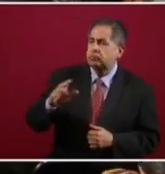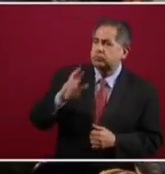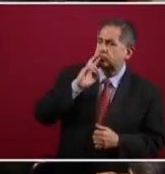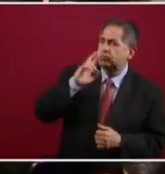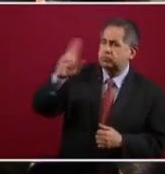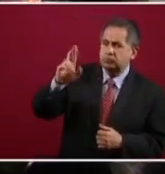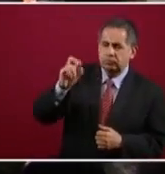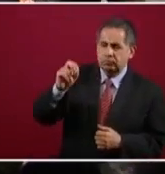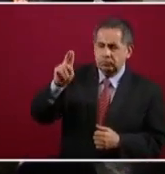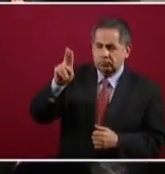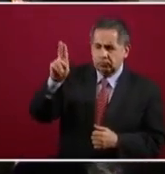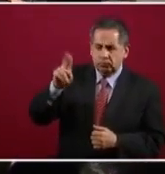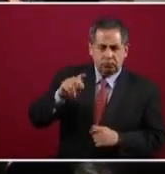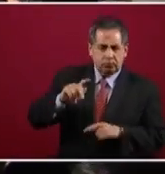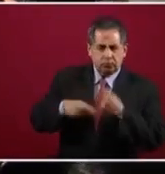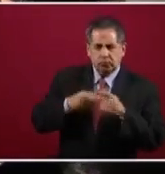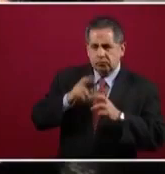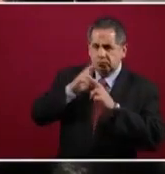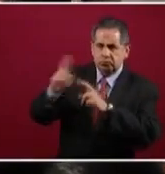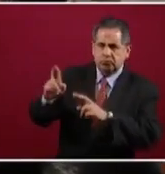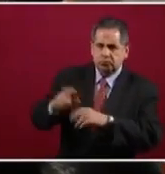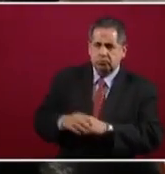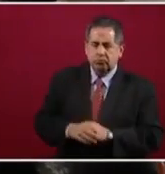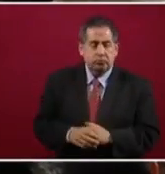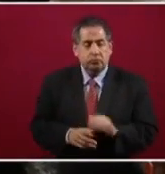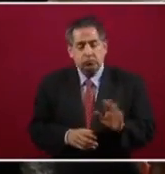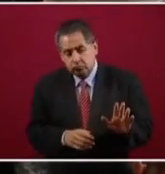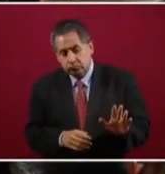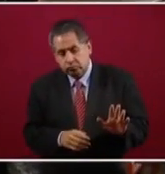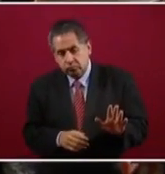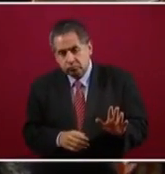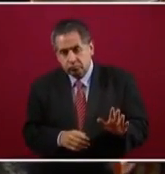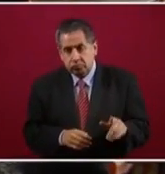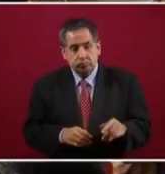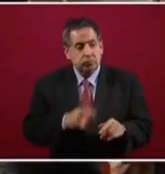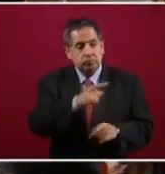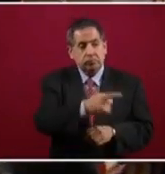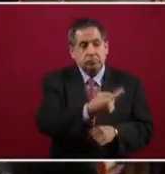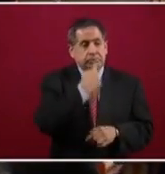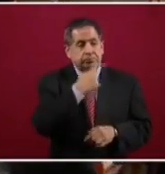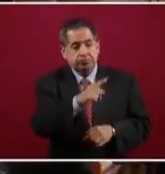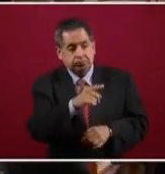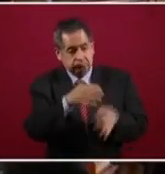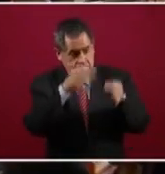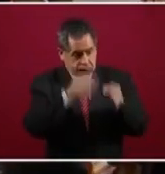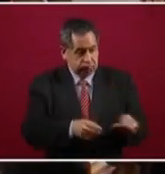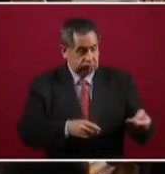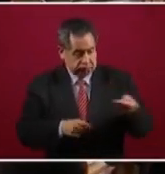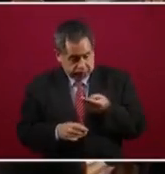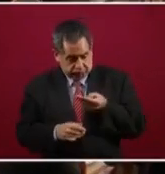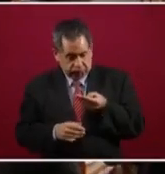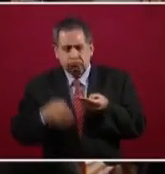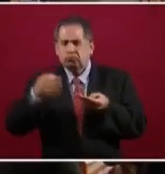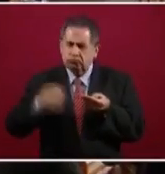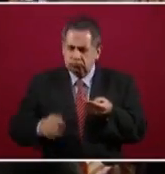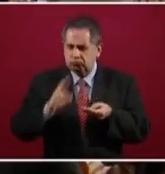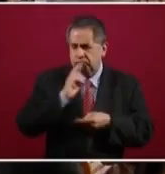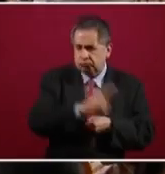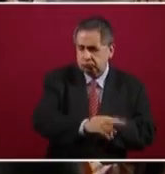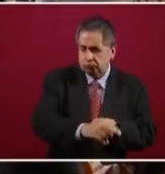la ONU por vía diplomática, señor presidente? Con eso Siempre cerraría. y cuando formalicen la queja. Si